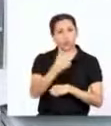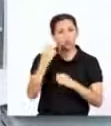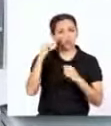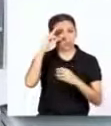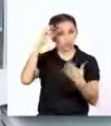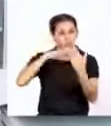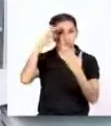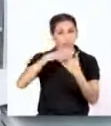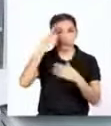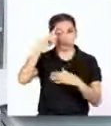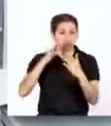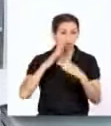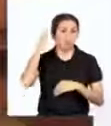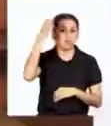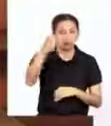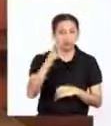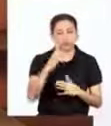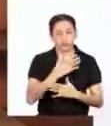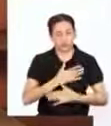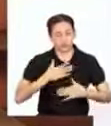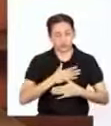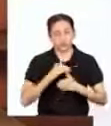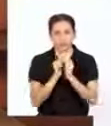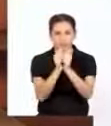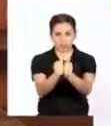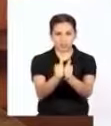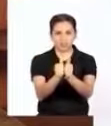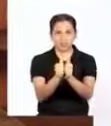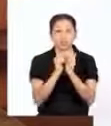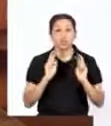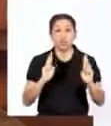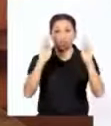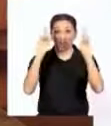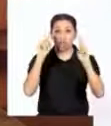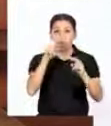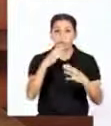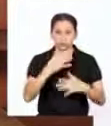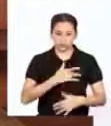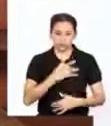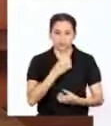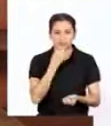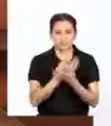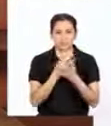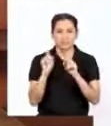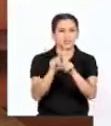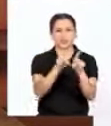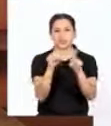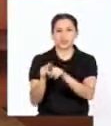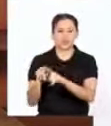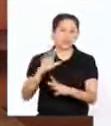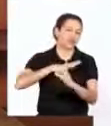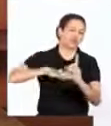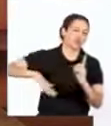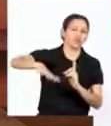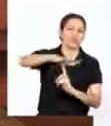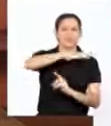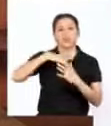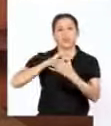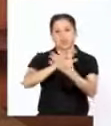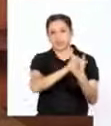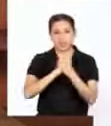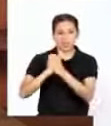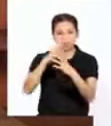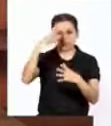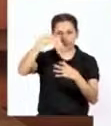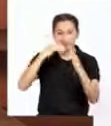otro proyecto que establezcamos en el futuro. Ha sido un gusto acompañarte. Espero que te sea muy útil, al igual que a todas